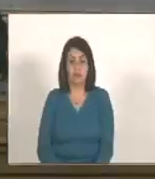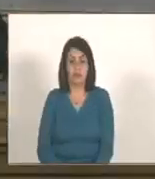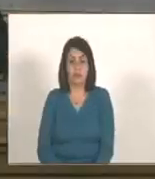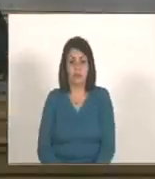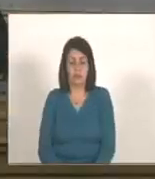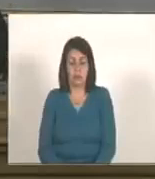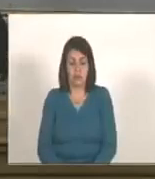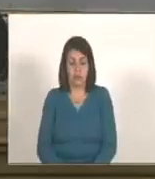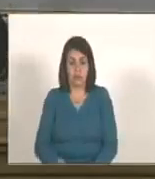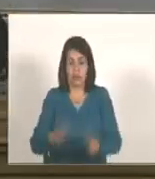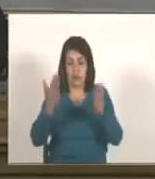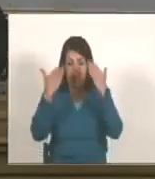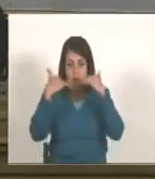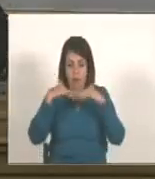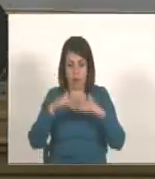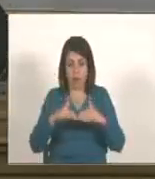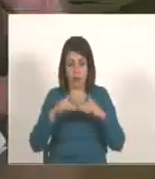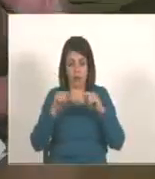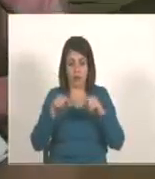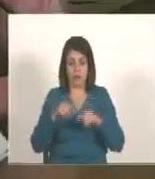Siguiente punto del orden del día, señora secretaria.